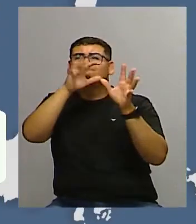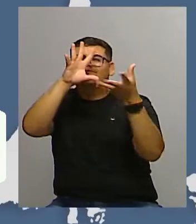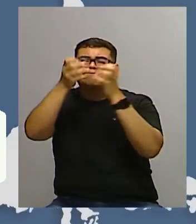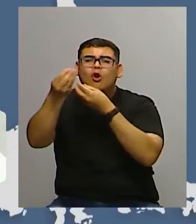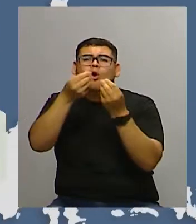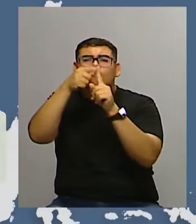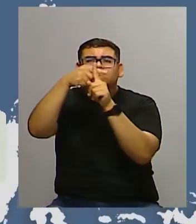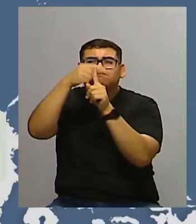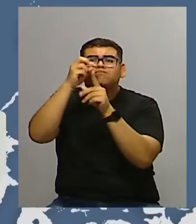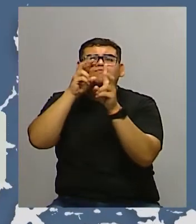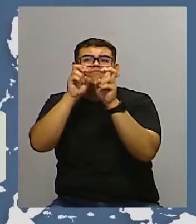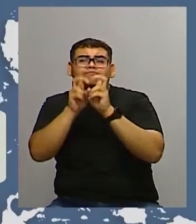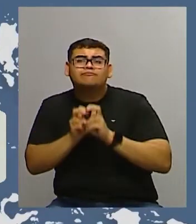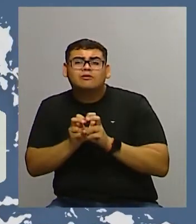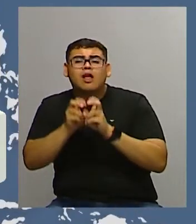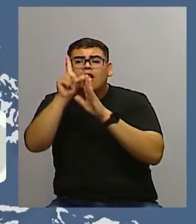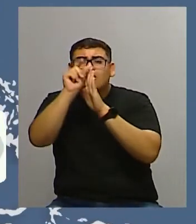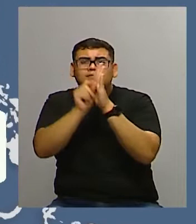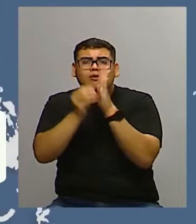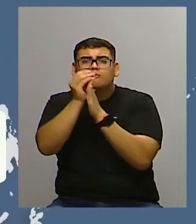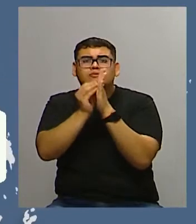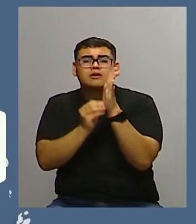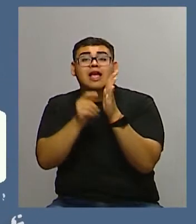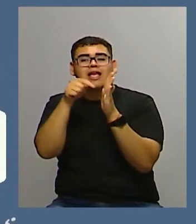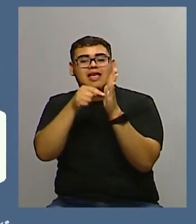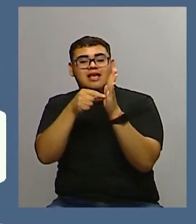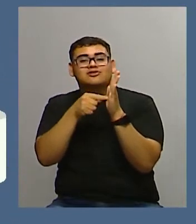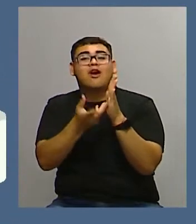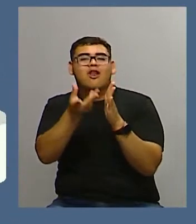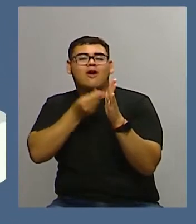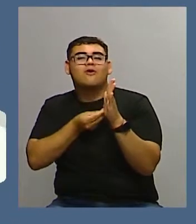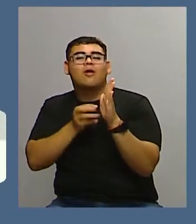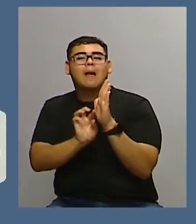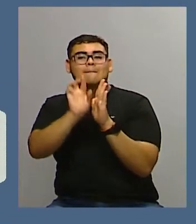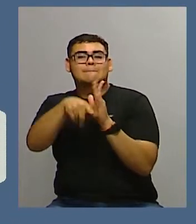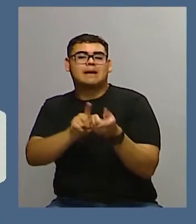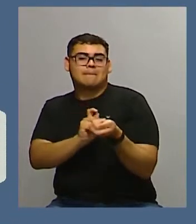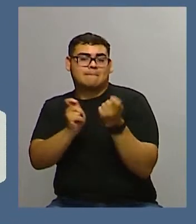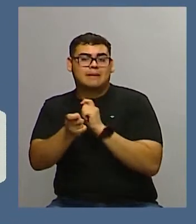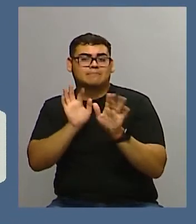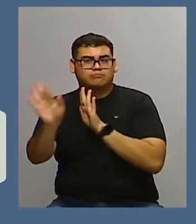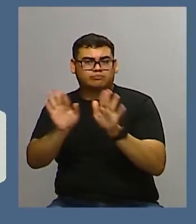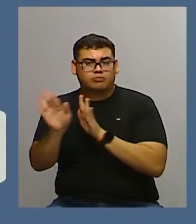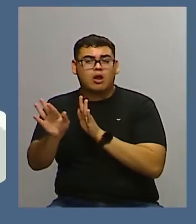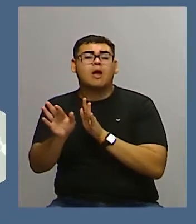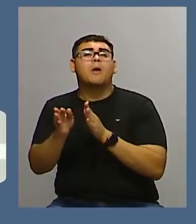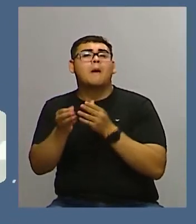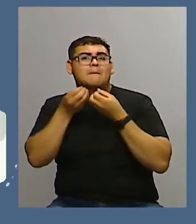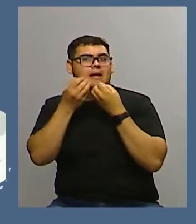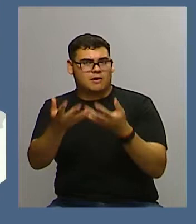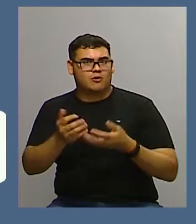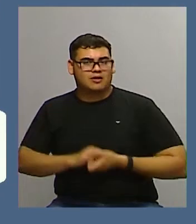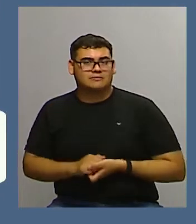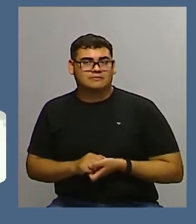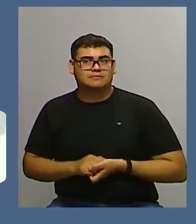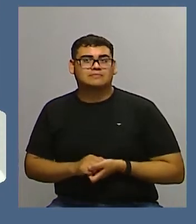de París, en función a esas mediciones es donde va a implementar los planes de adaptación y mitigación al cambio climático, que van a tener